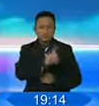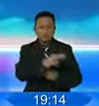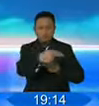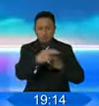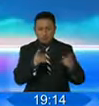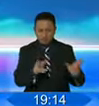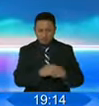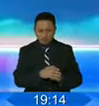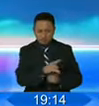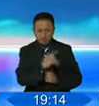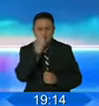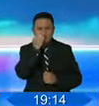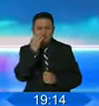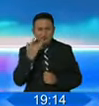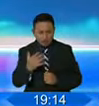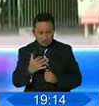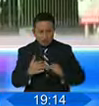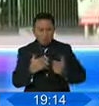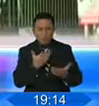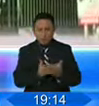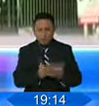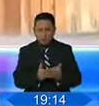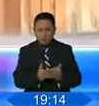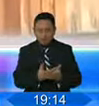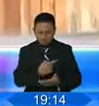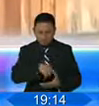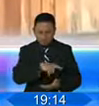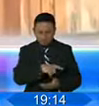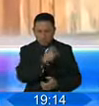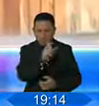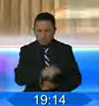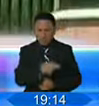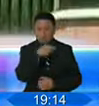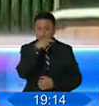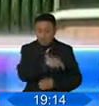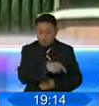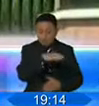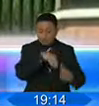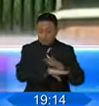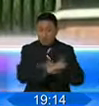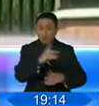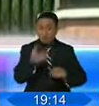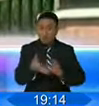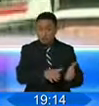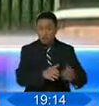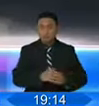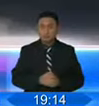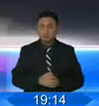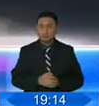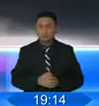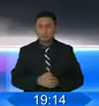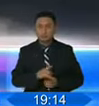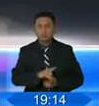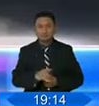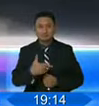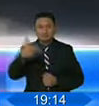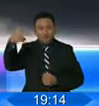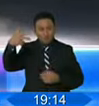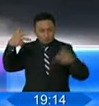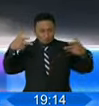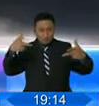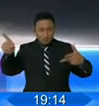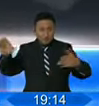mujer huellas de sangre y otras evidencias que determinaron que la víctima fue asesinada al interior del inmueble. El cotejamiento de las cámaras del